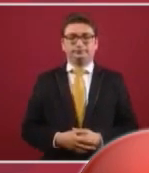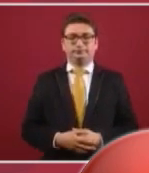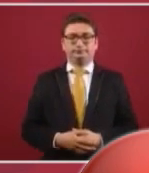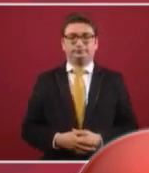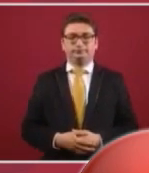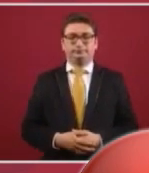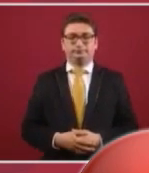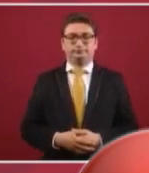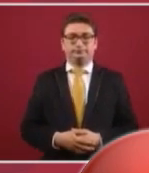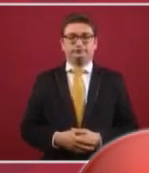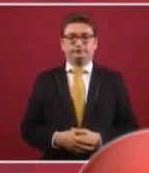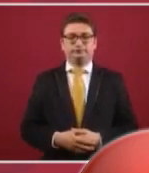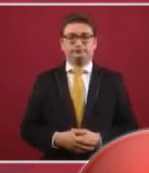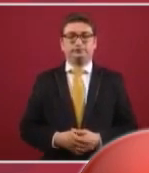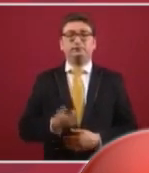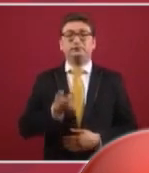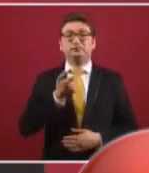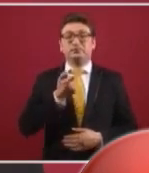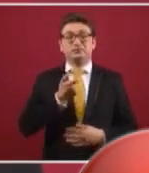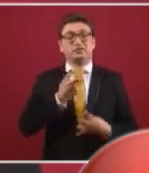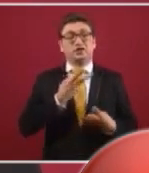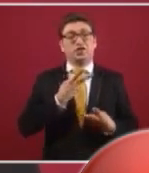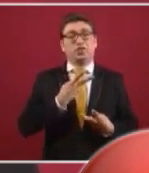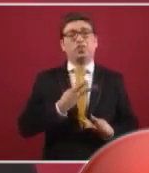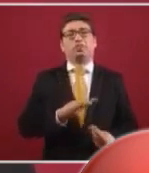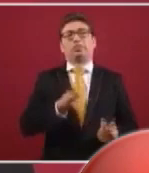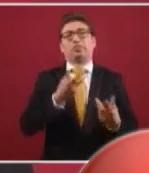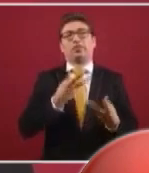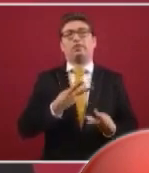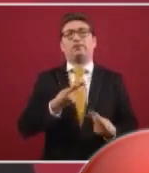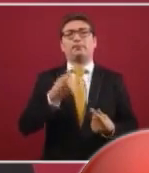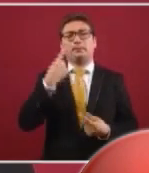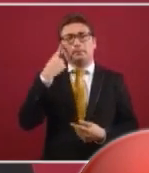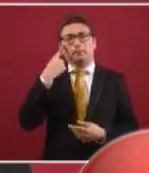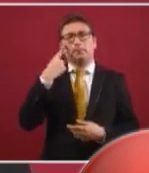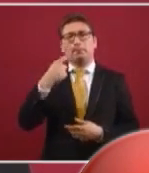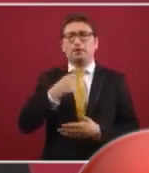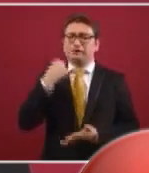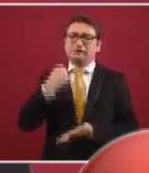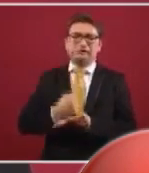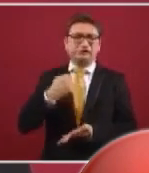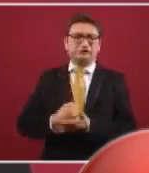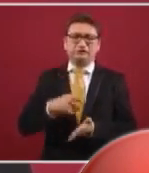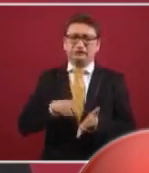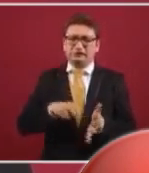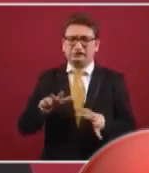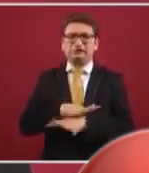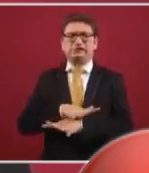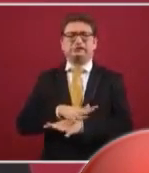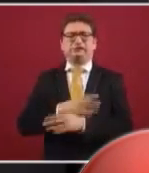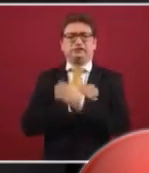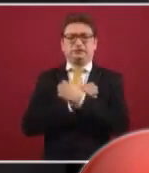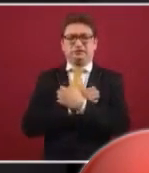¿cuánto dinero gastado para imponer la mal llamada reforma educativa?